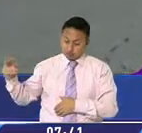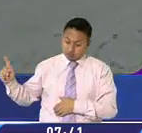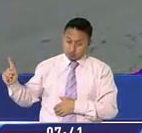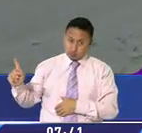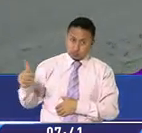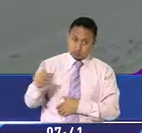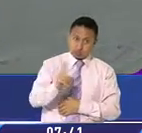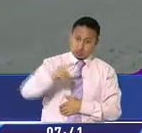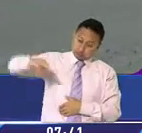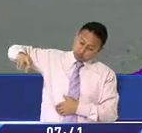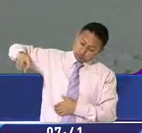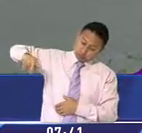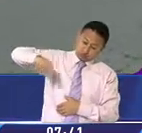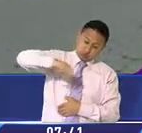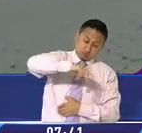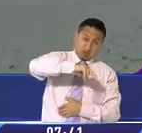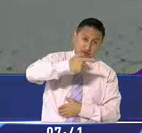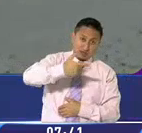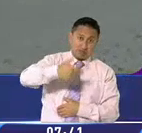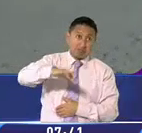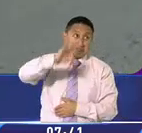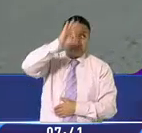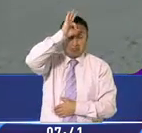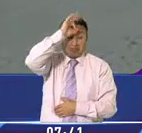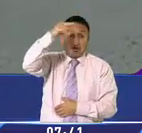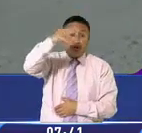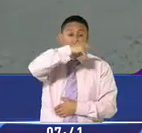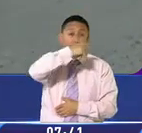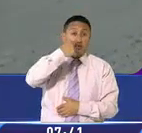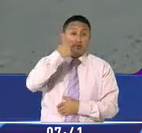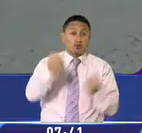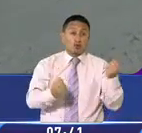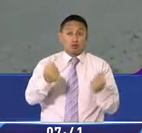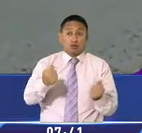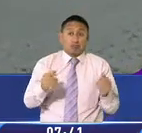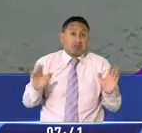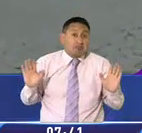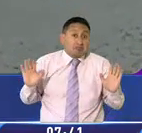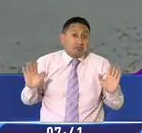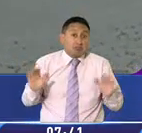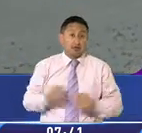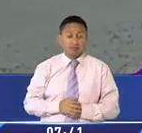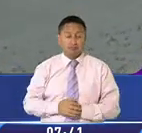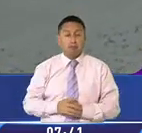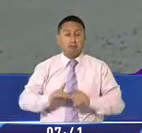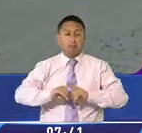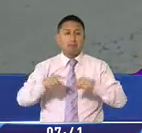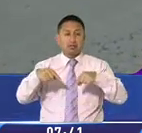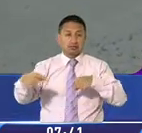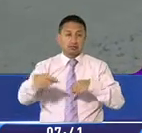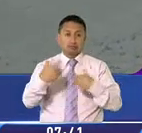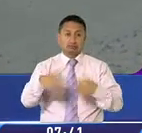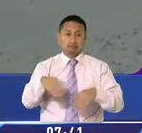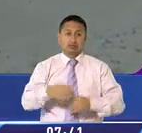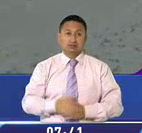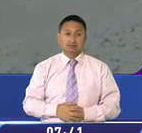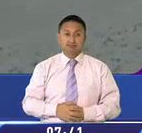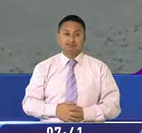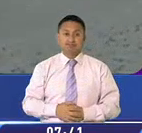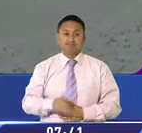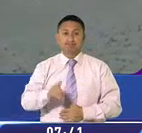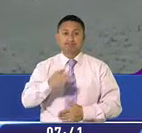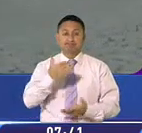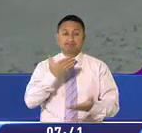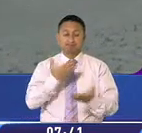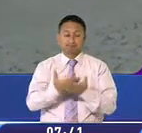calzada. No sabemos de ahí la versión del señor conductor, pero tenemos el trágico accidente. Muchísimas